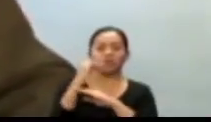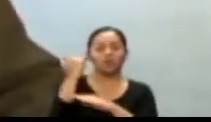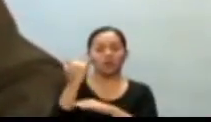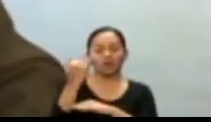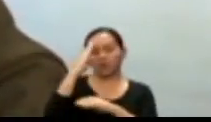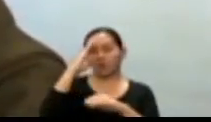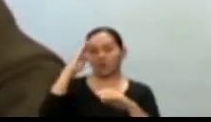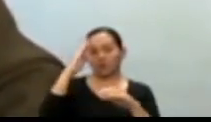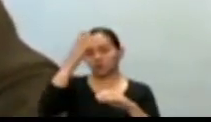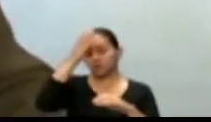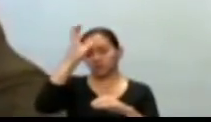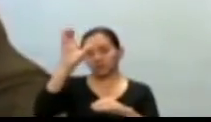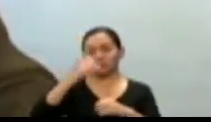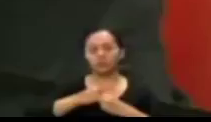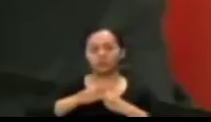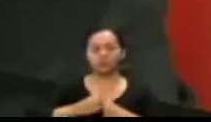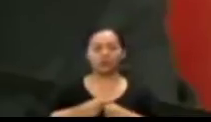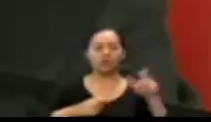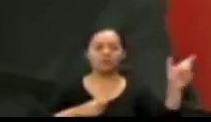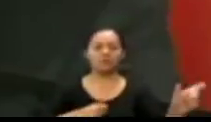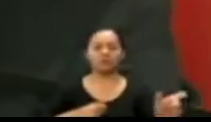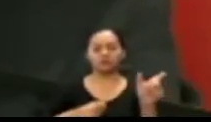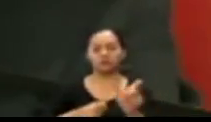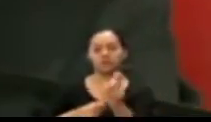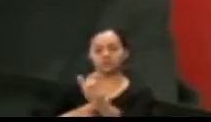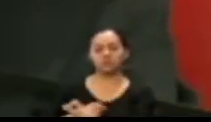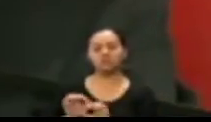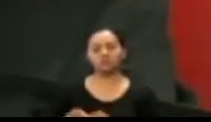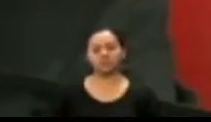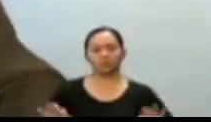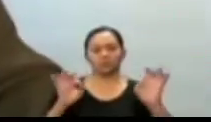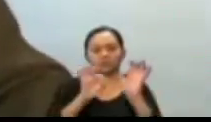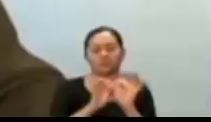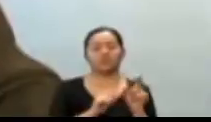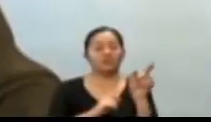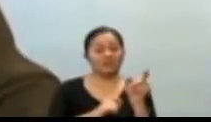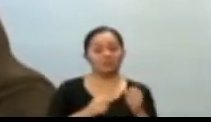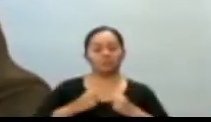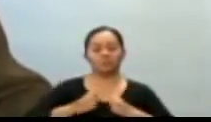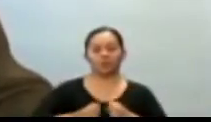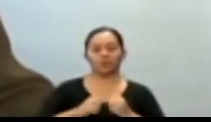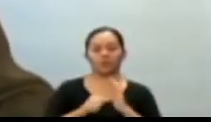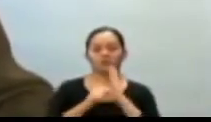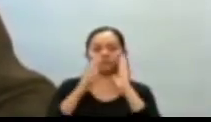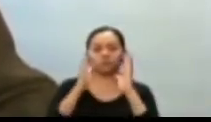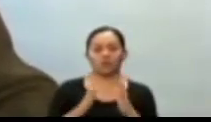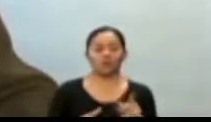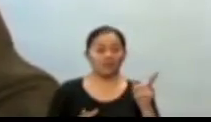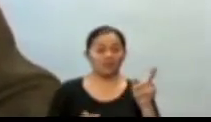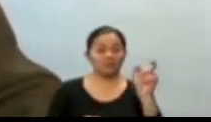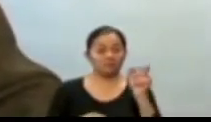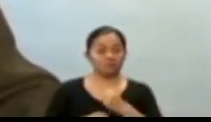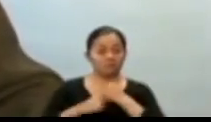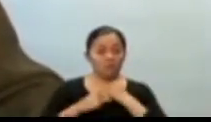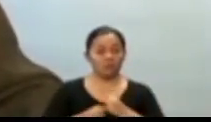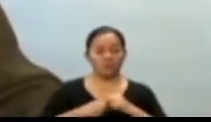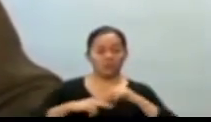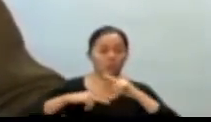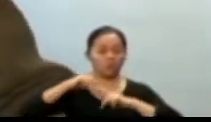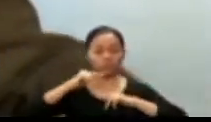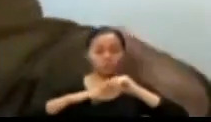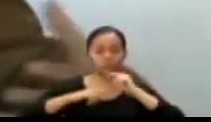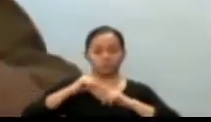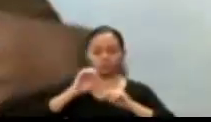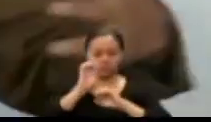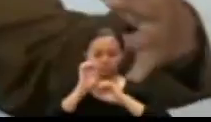que es el concepto de poder popular. Estamos pensando en el concepto de poder ciudadano. Este poder que hay que construirlo no